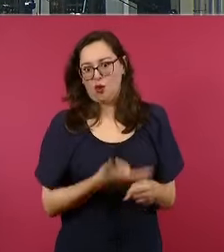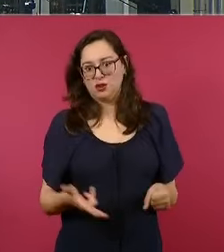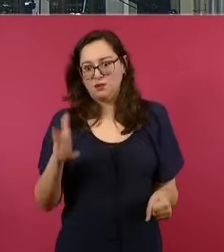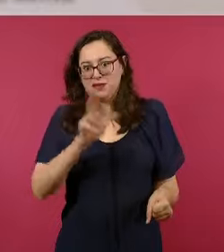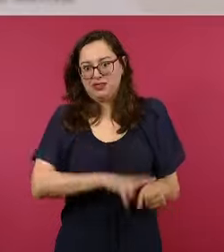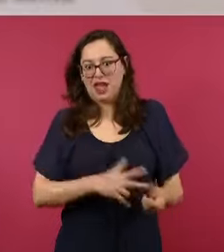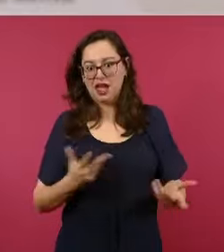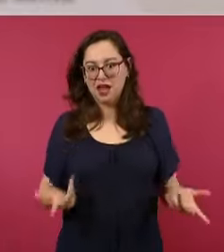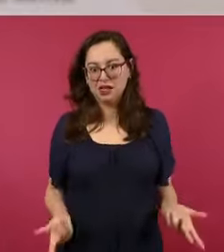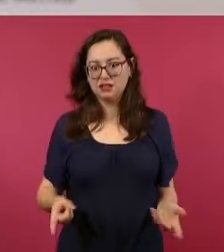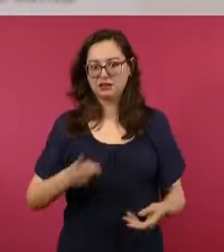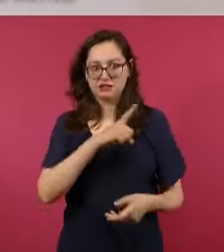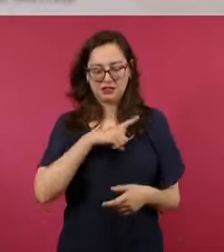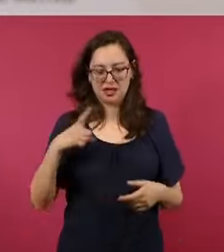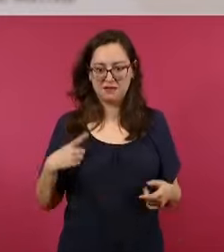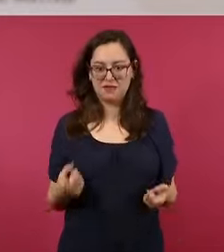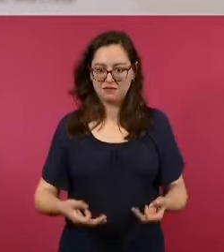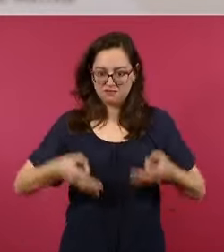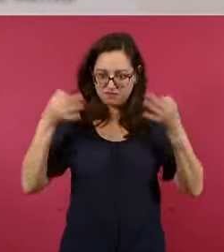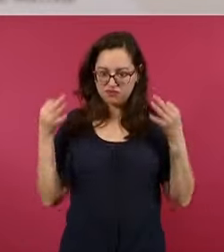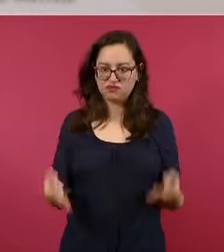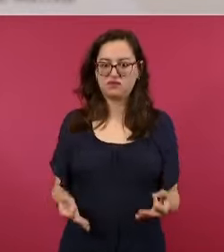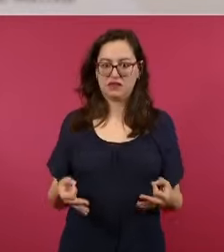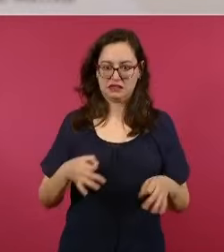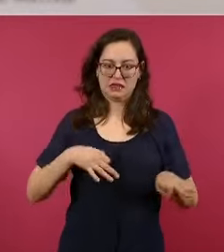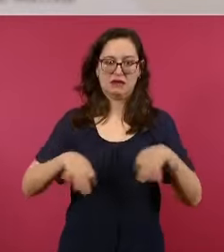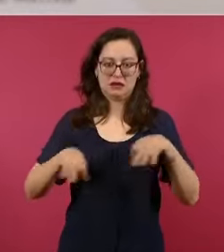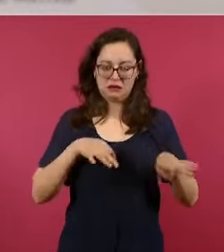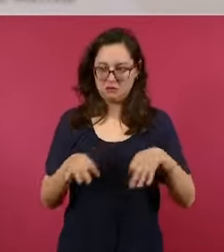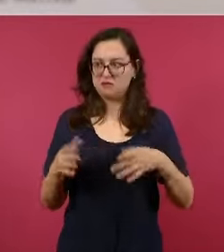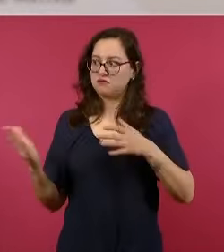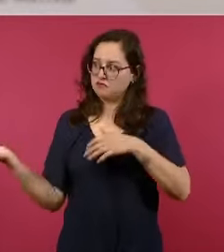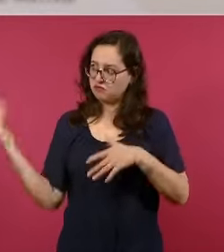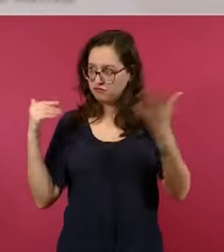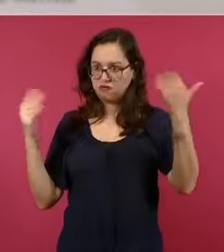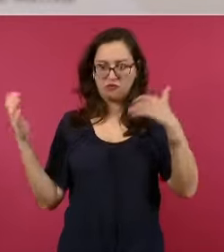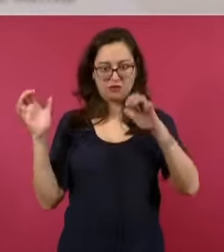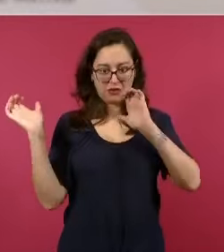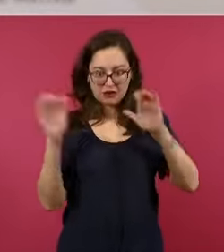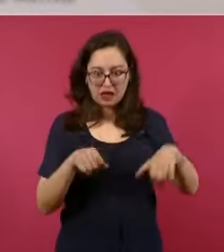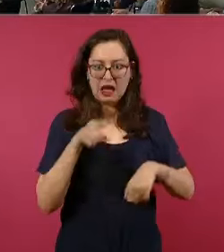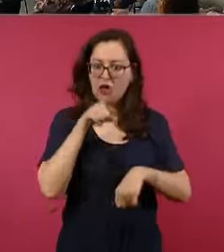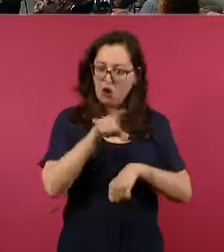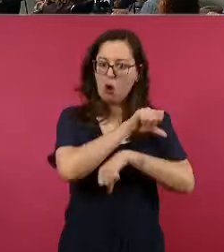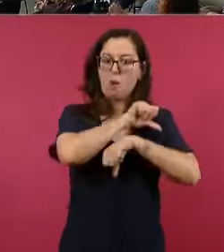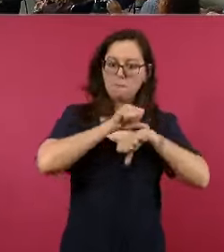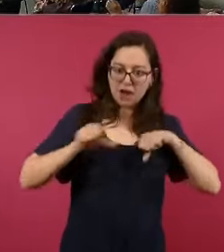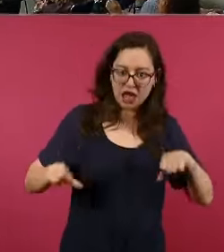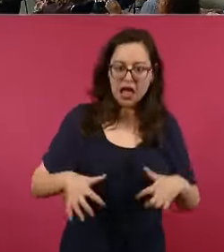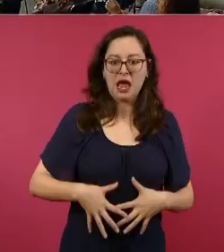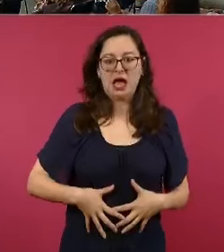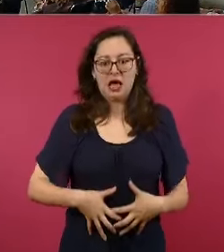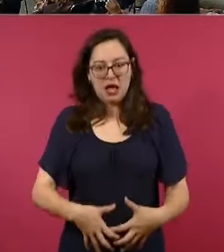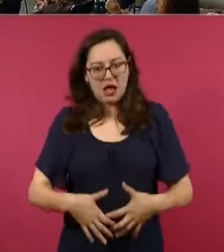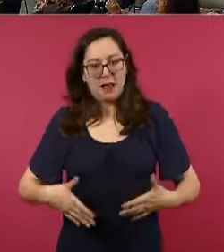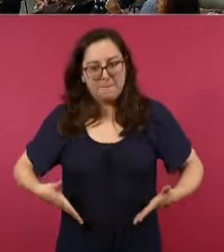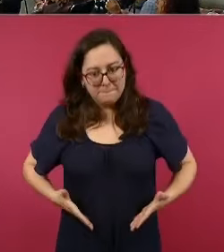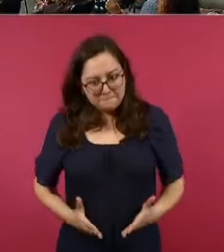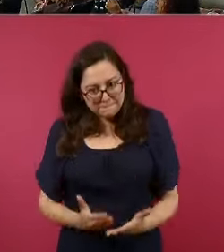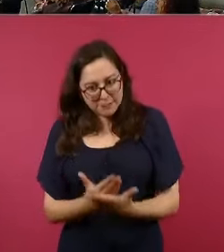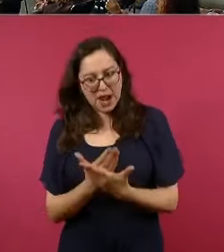grande va a permitir que esos hospitales hagan lo que tiene que hacer un hospital que ahí ocurran cirugías ahí ocurran partos ahí ocurran